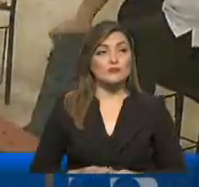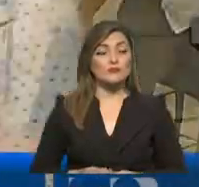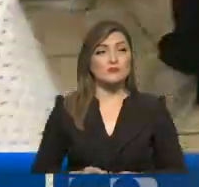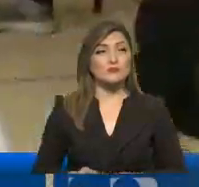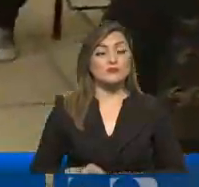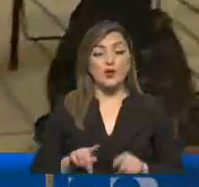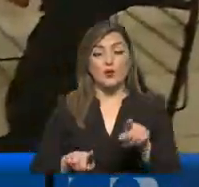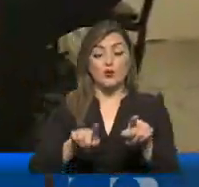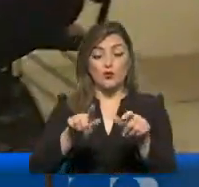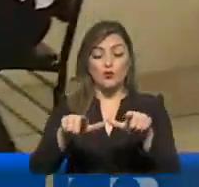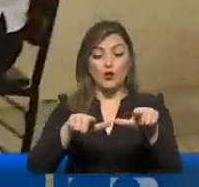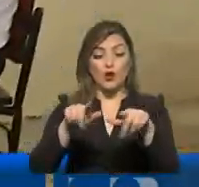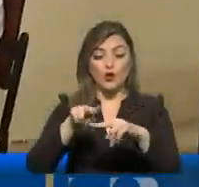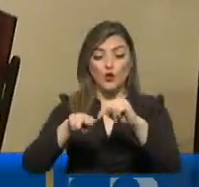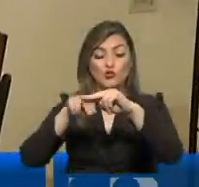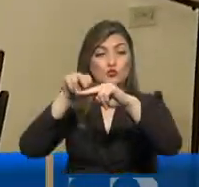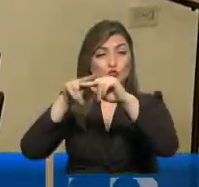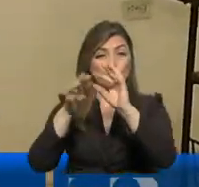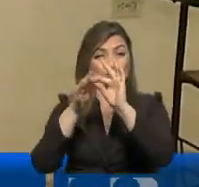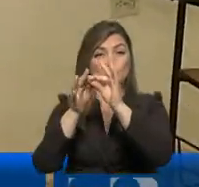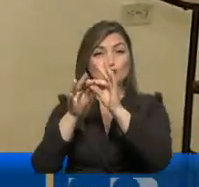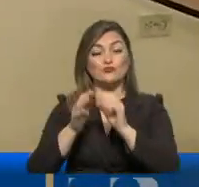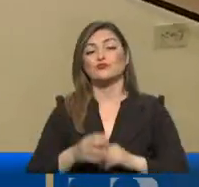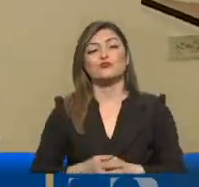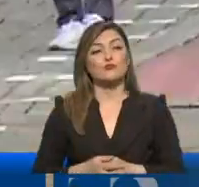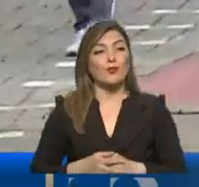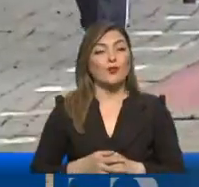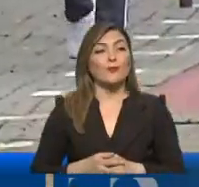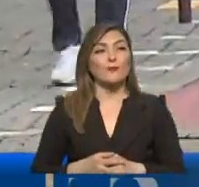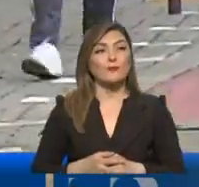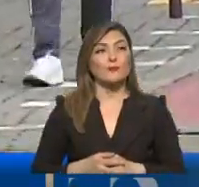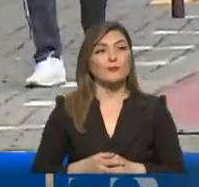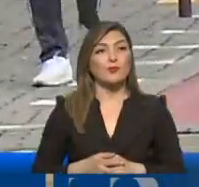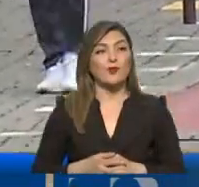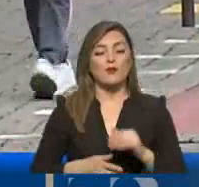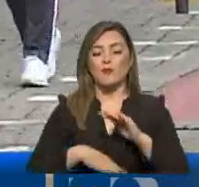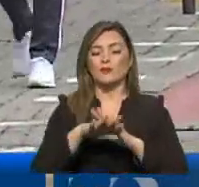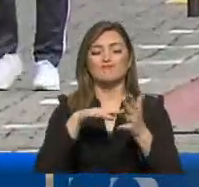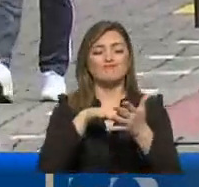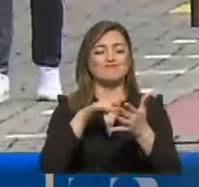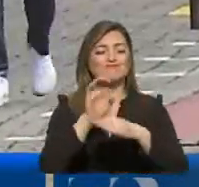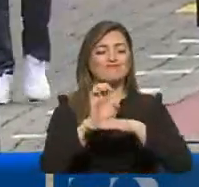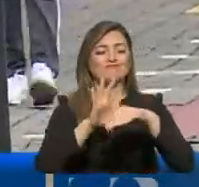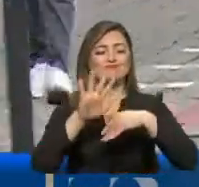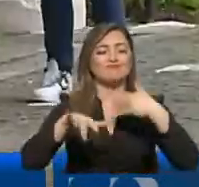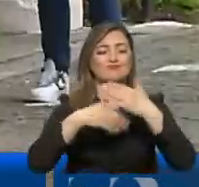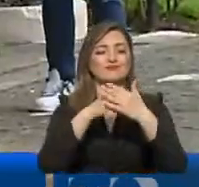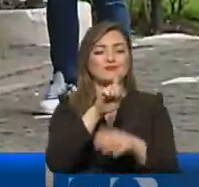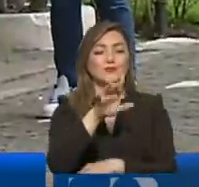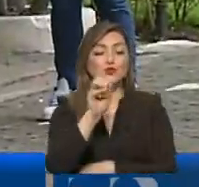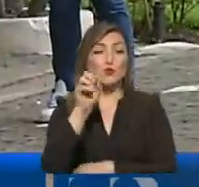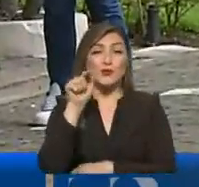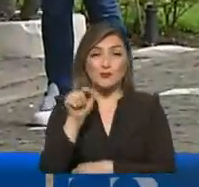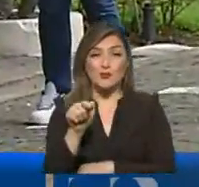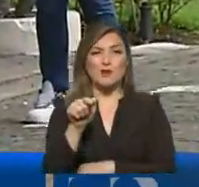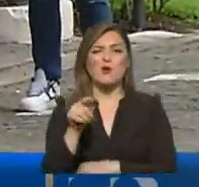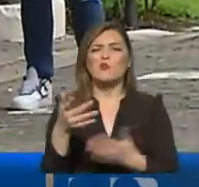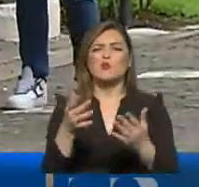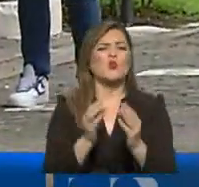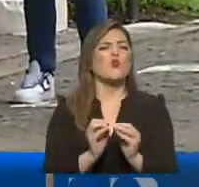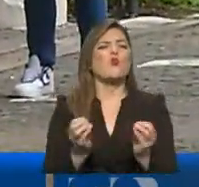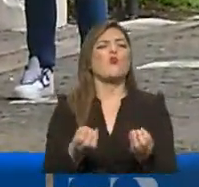que existen en el sistema de educación público y privado del país, los 150 mil que volvieron a las aulas representan